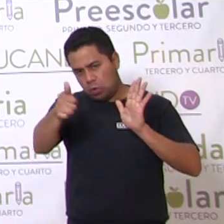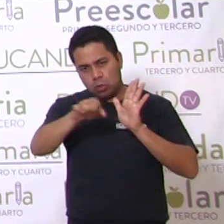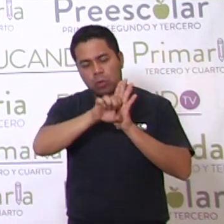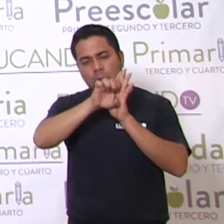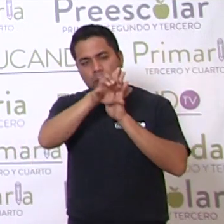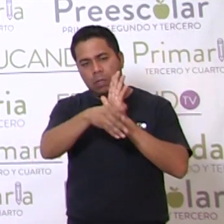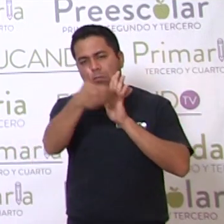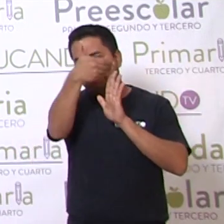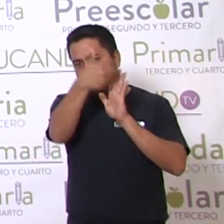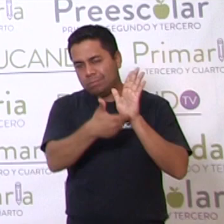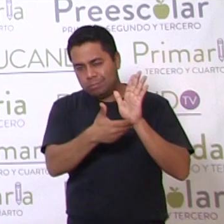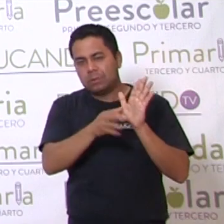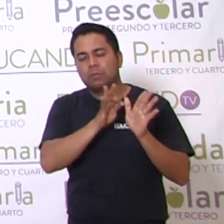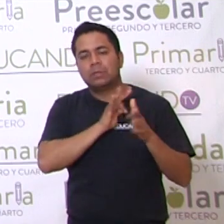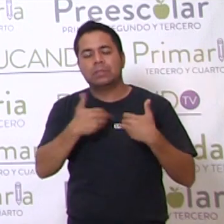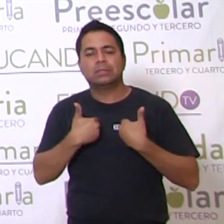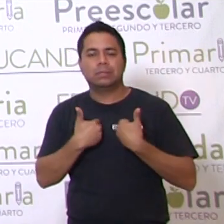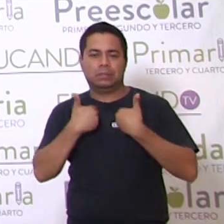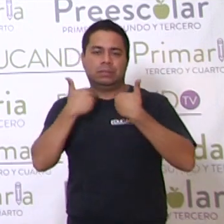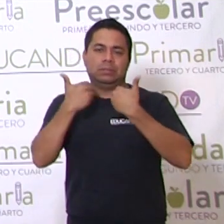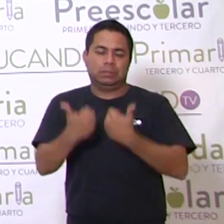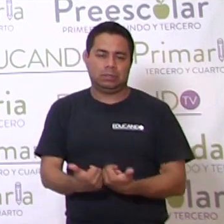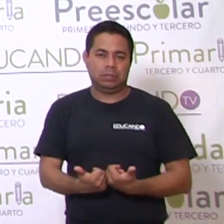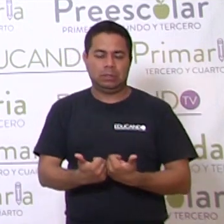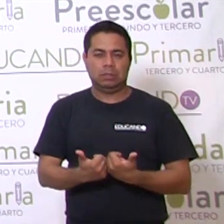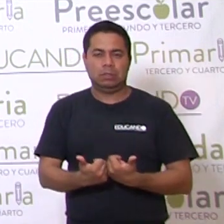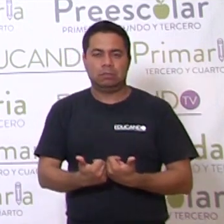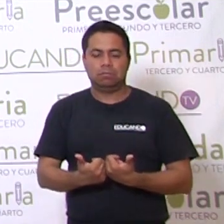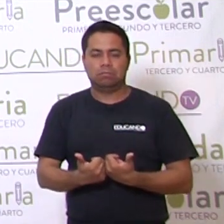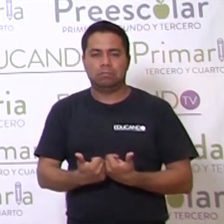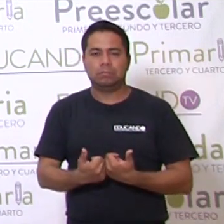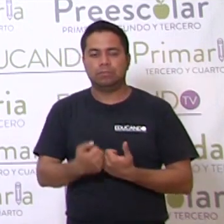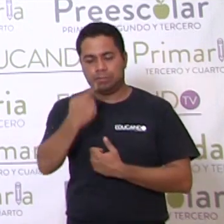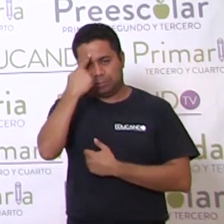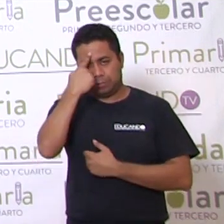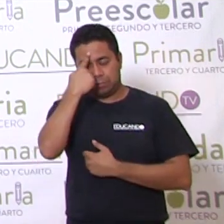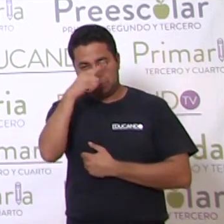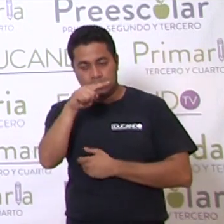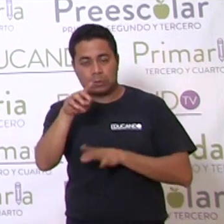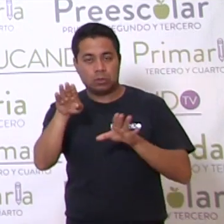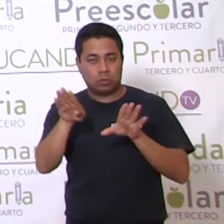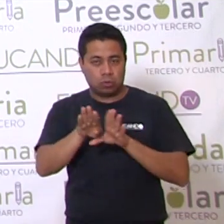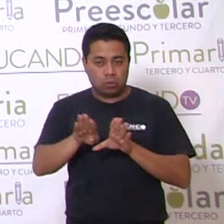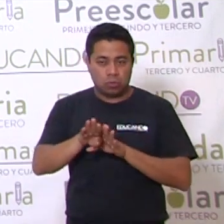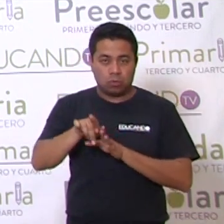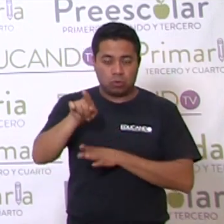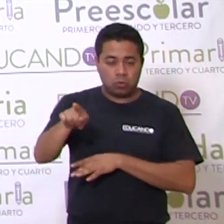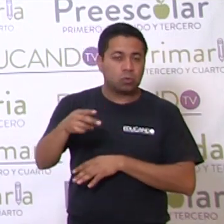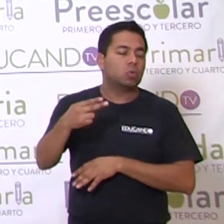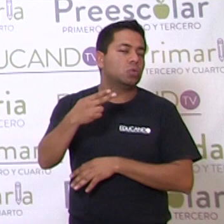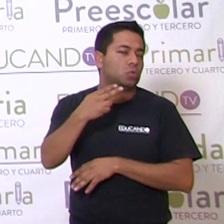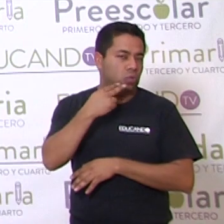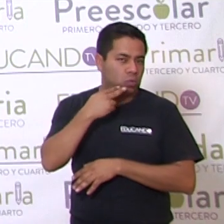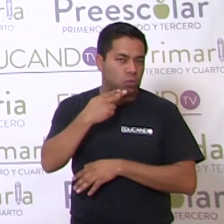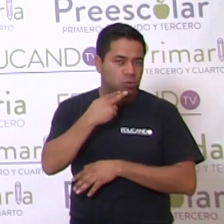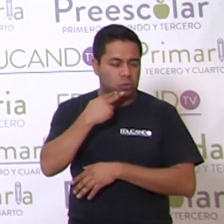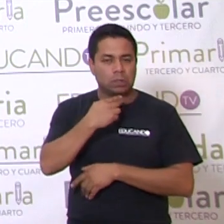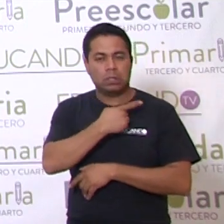cual nos va a permitir hacer referencia a la utilización de lo que